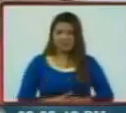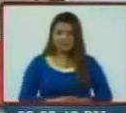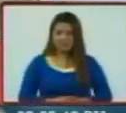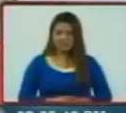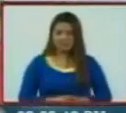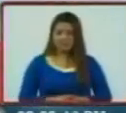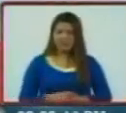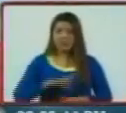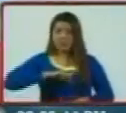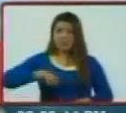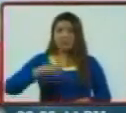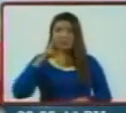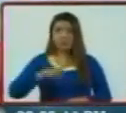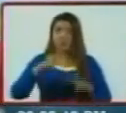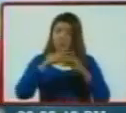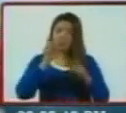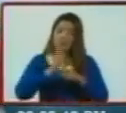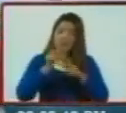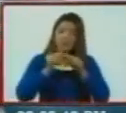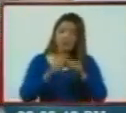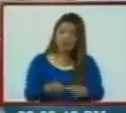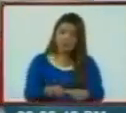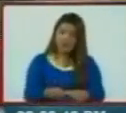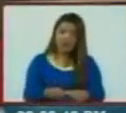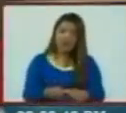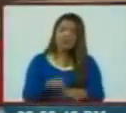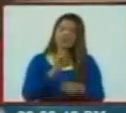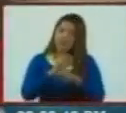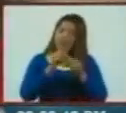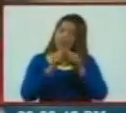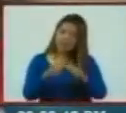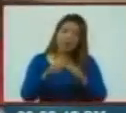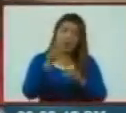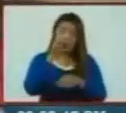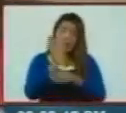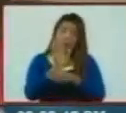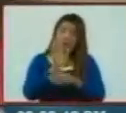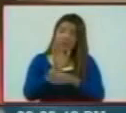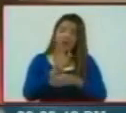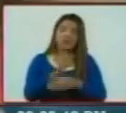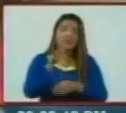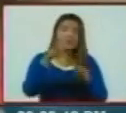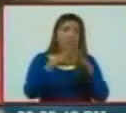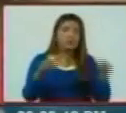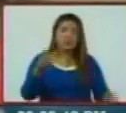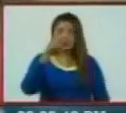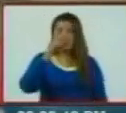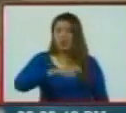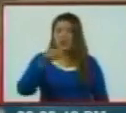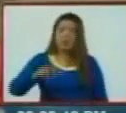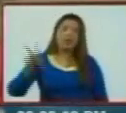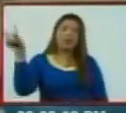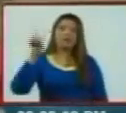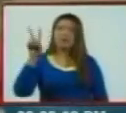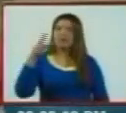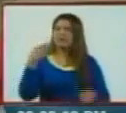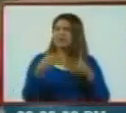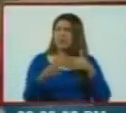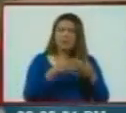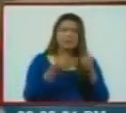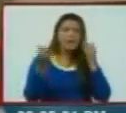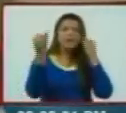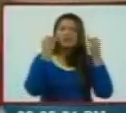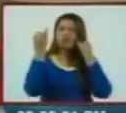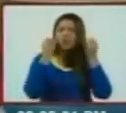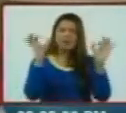nuestro deber, así vamos a continuar, vamos a seguir protegiendo a todo el pueblo venezolano, sin distinto,